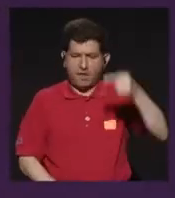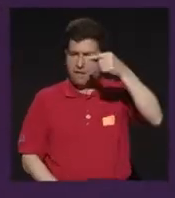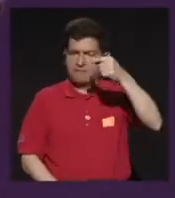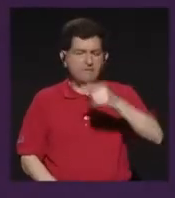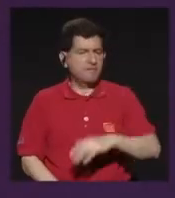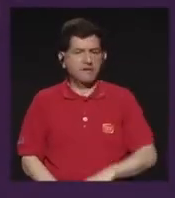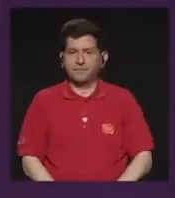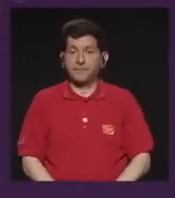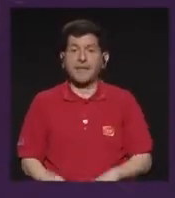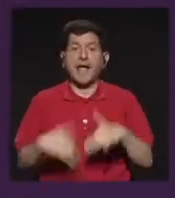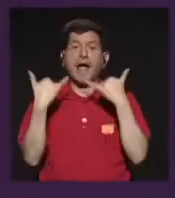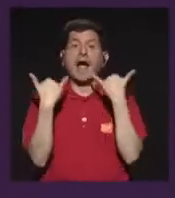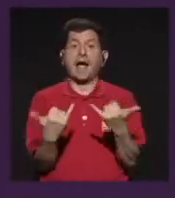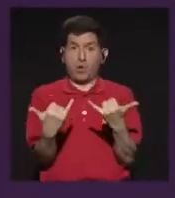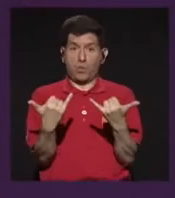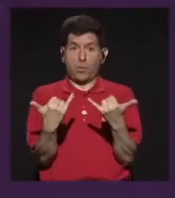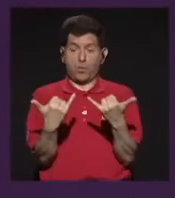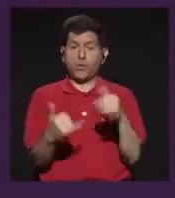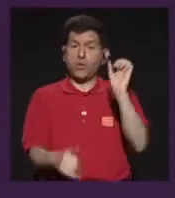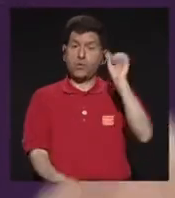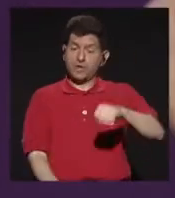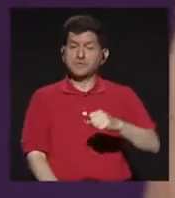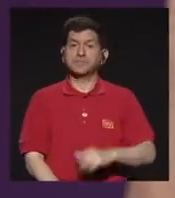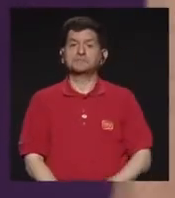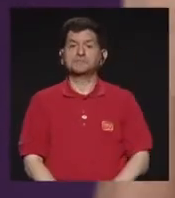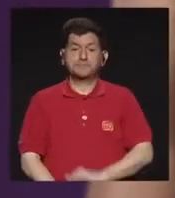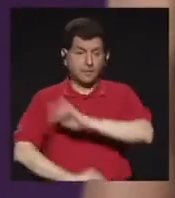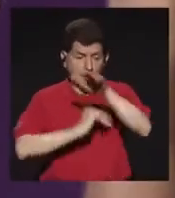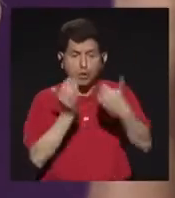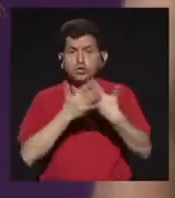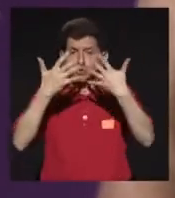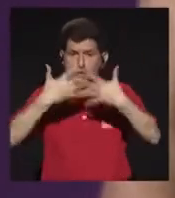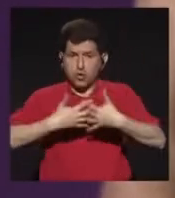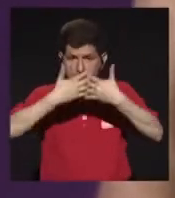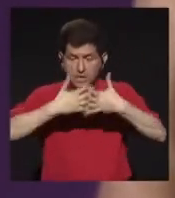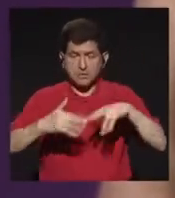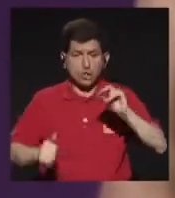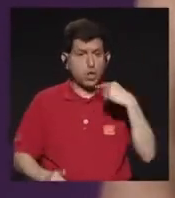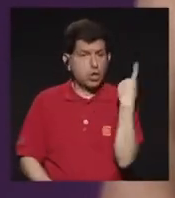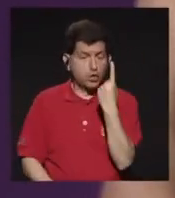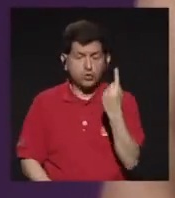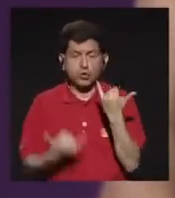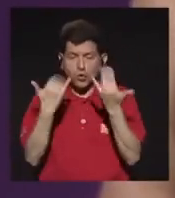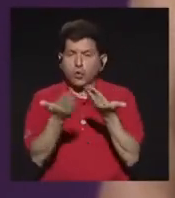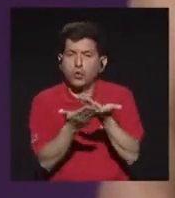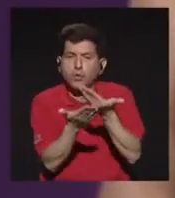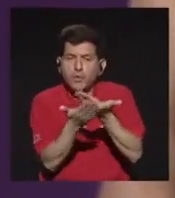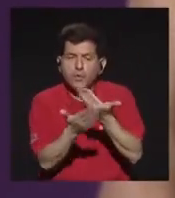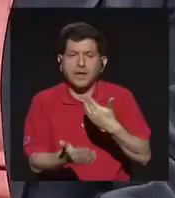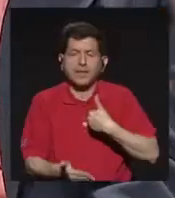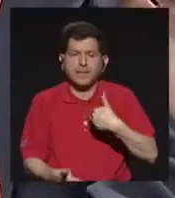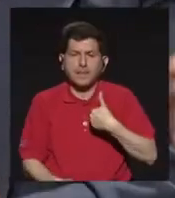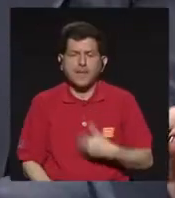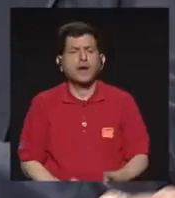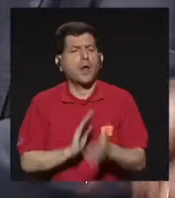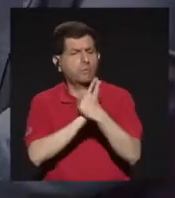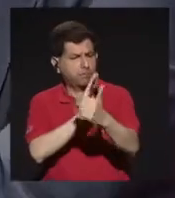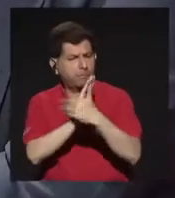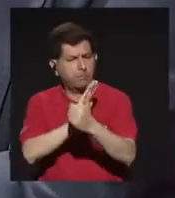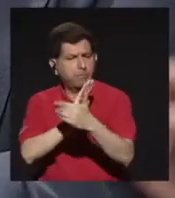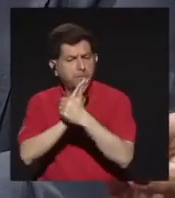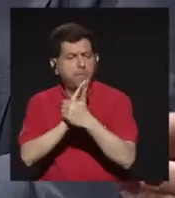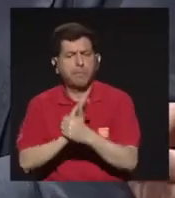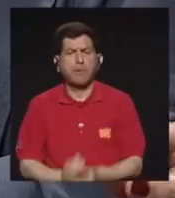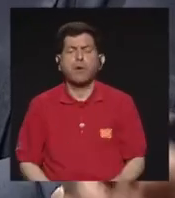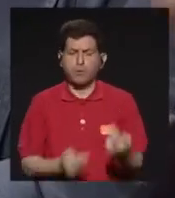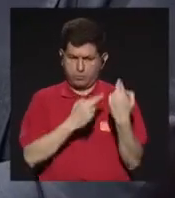¿verdad? Ahora ya logramos eso. Ahora todas las empresas, y no solo eso, se ha demostrado que tenemos mucha capacidad, que somos